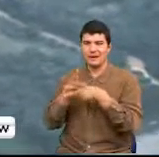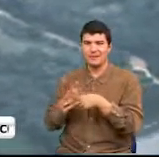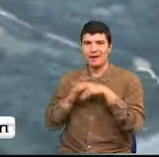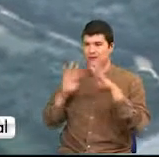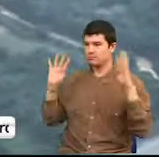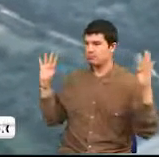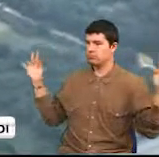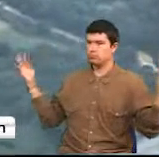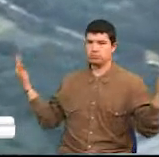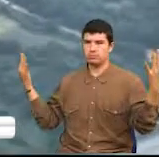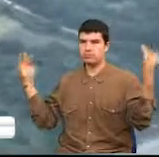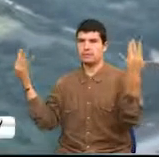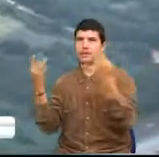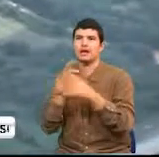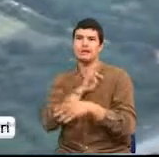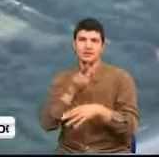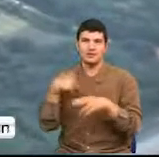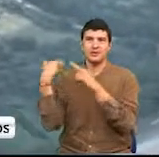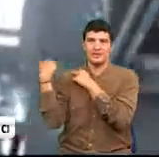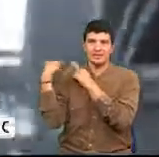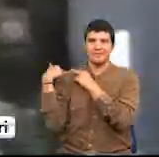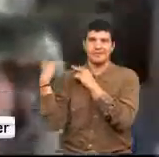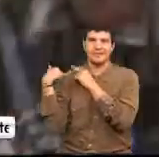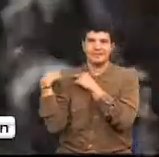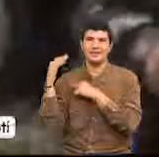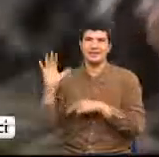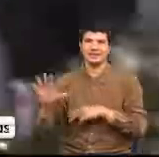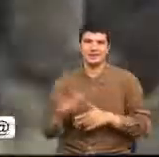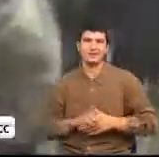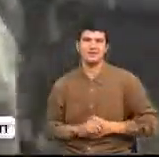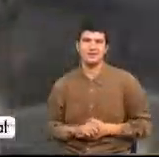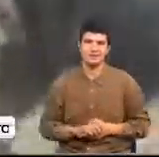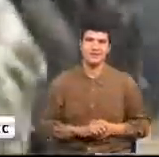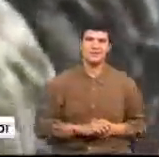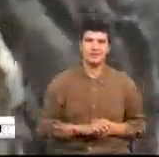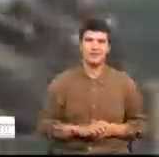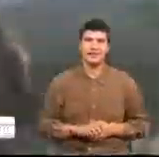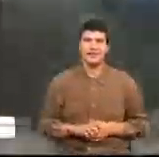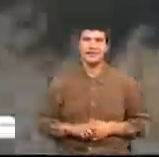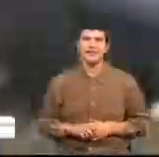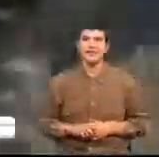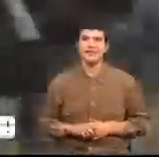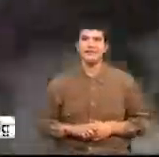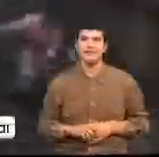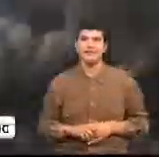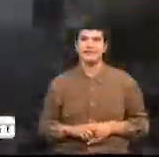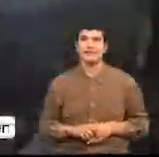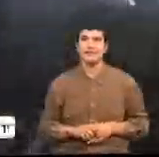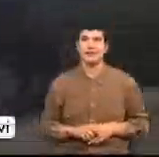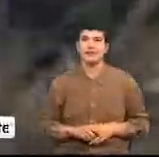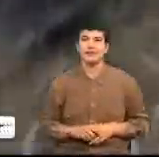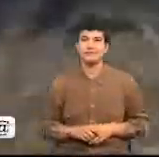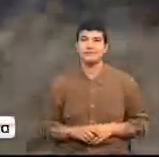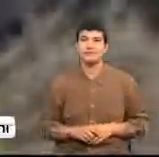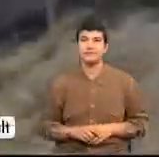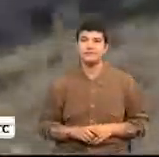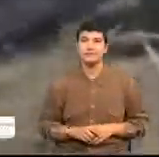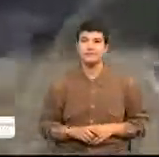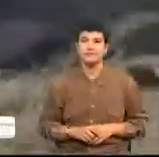alrededor, que es lo que nos corresponde a nosotros en el anillo que nos corresponde. General, se habla